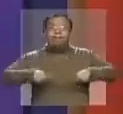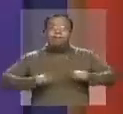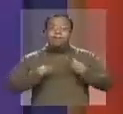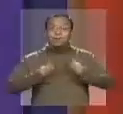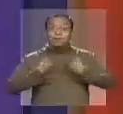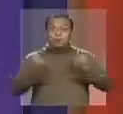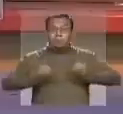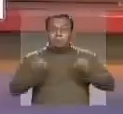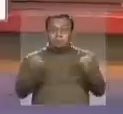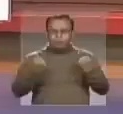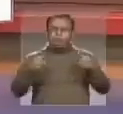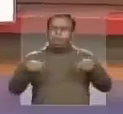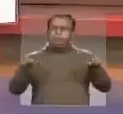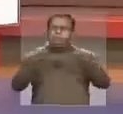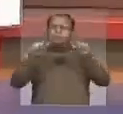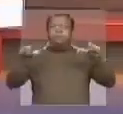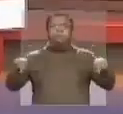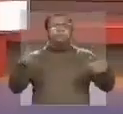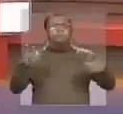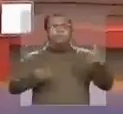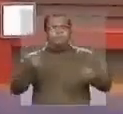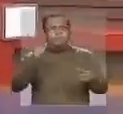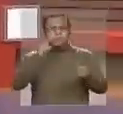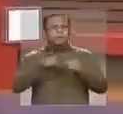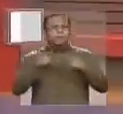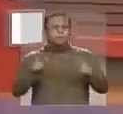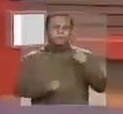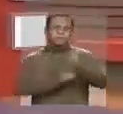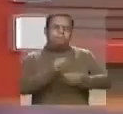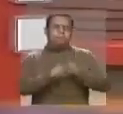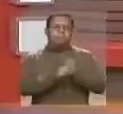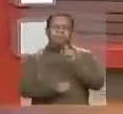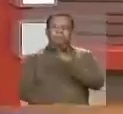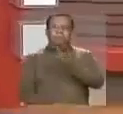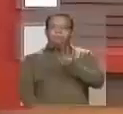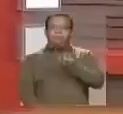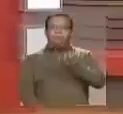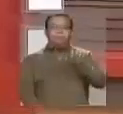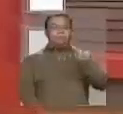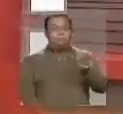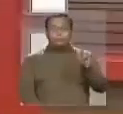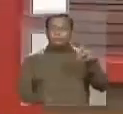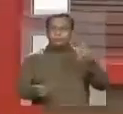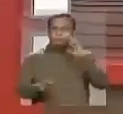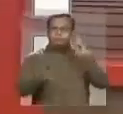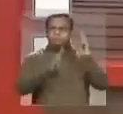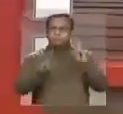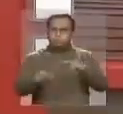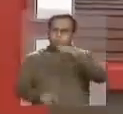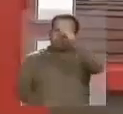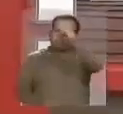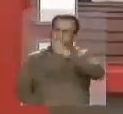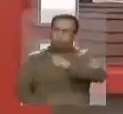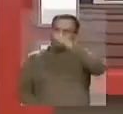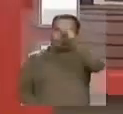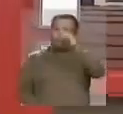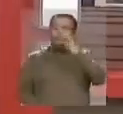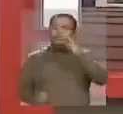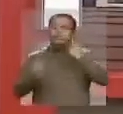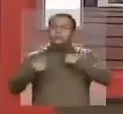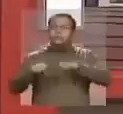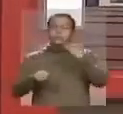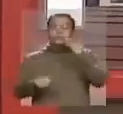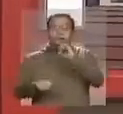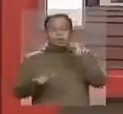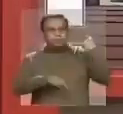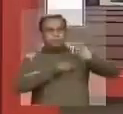Bogotá. Esta efeméride tiene el propósito desde 1992 de honrar y reconocer los esfuerzos de mujeres